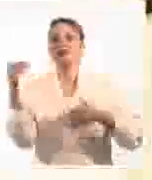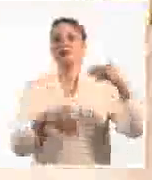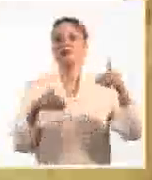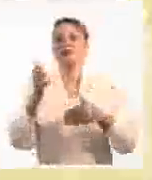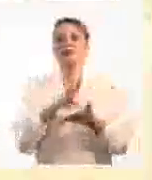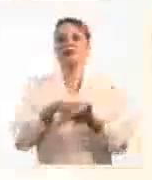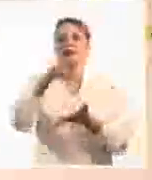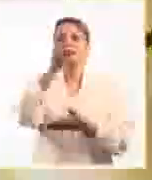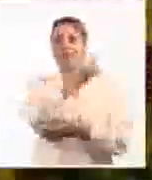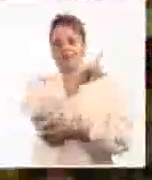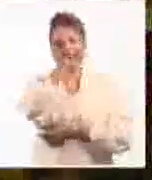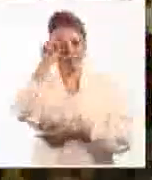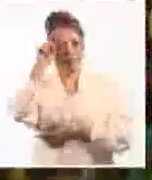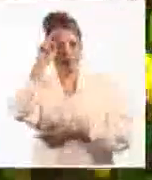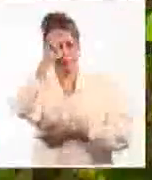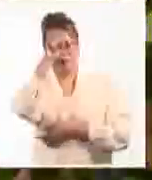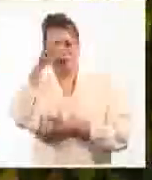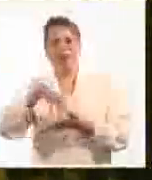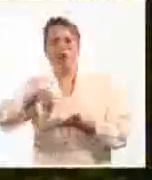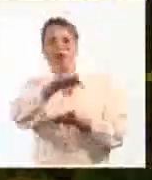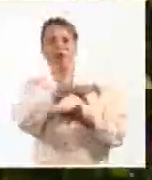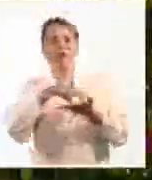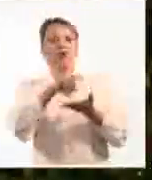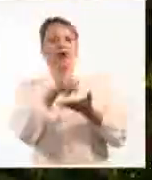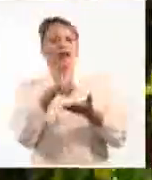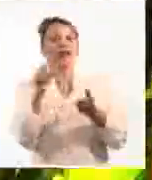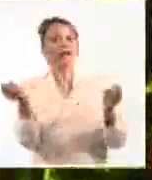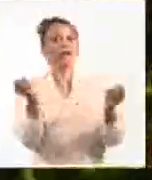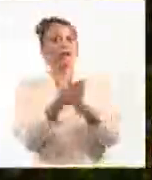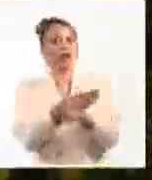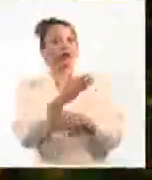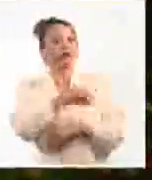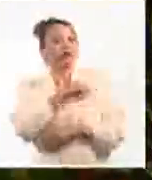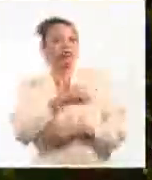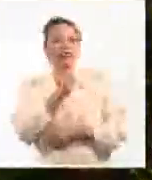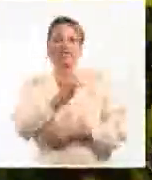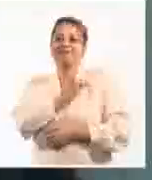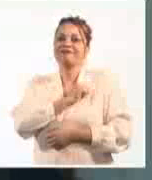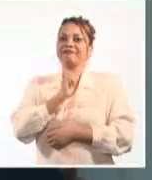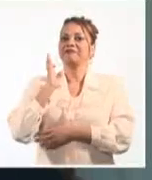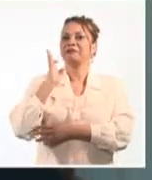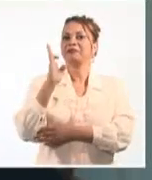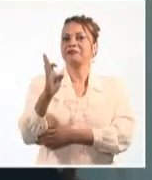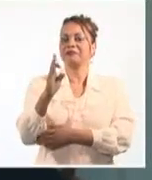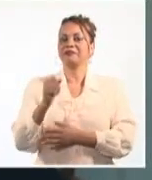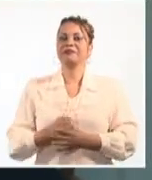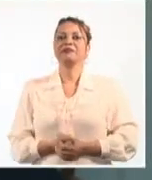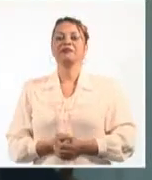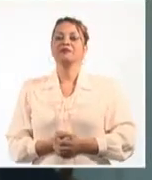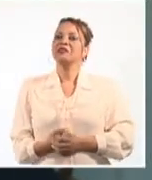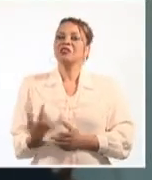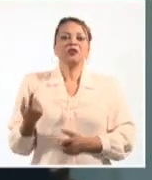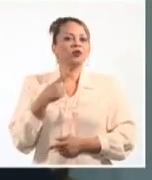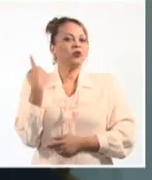Santi Spíritus, sitio donde Blanco aseguró sentirse querido y respetado. Y nada, estamos muy